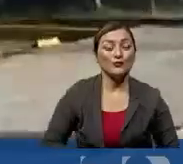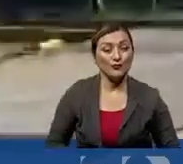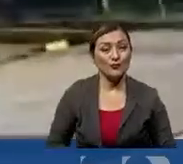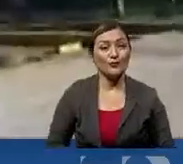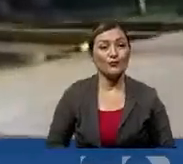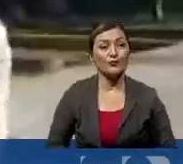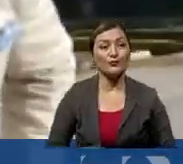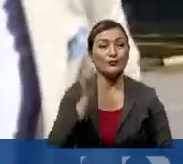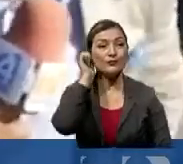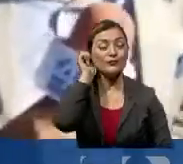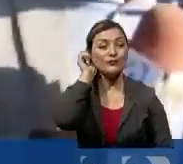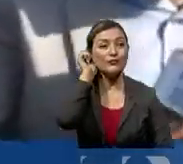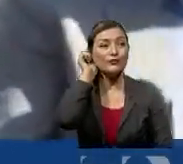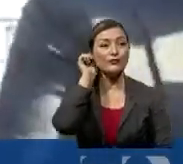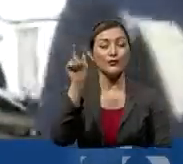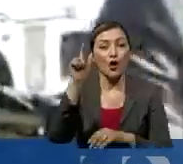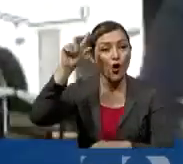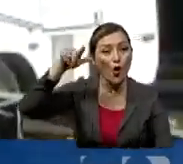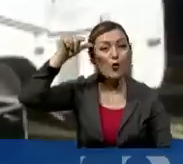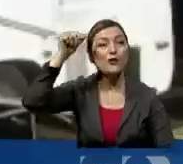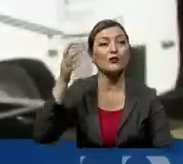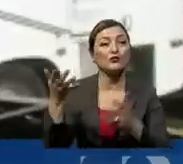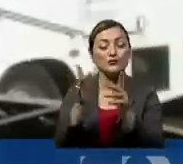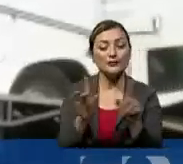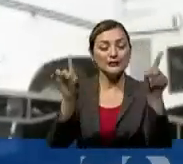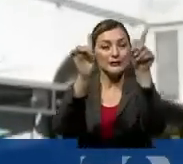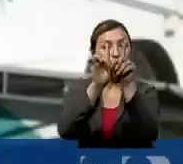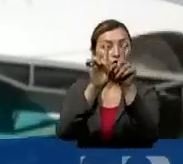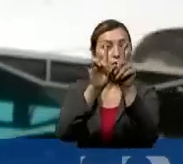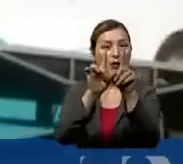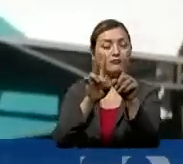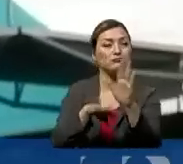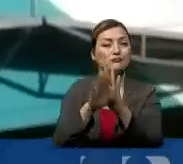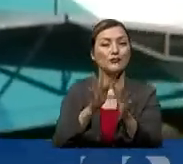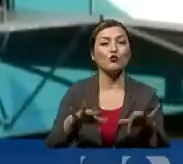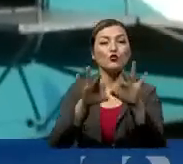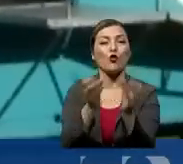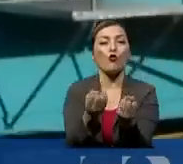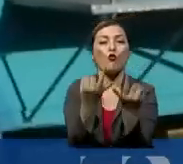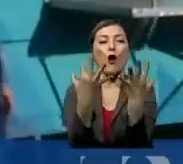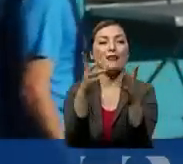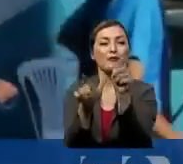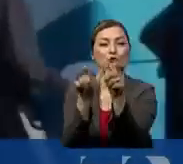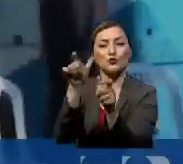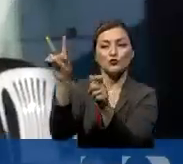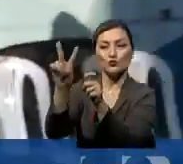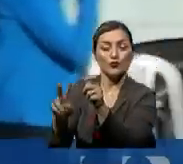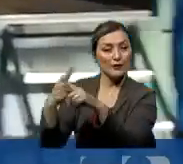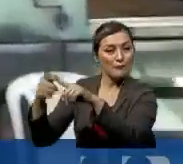han manifestado las autoridades, pues para que el gobierno tenga un dato más certero de cuántos ciudadanos venezolanos y de